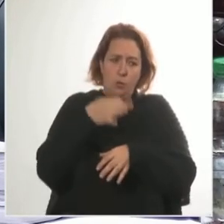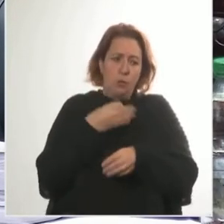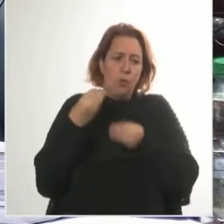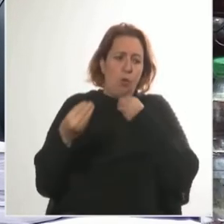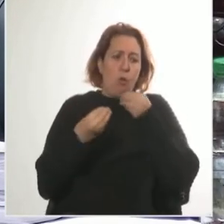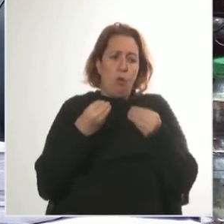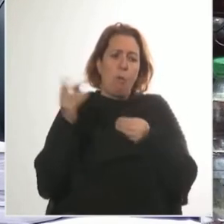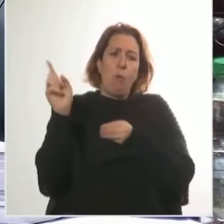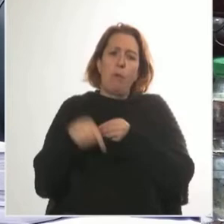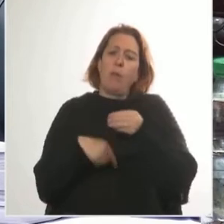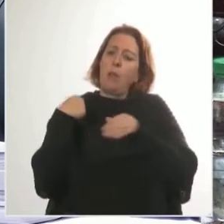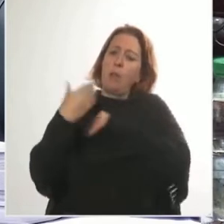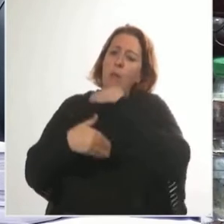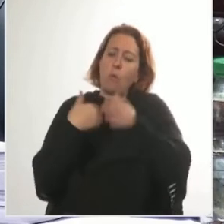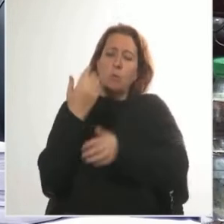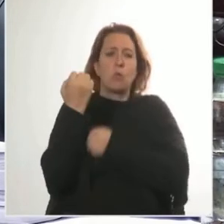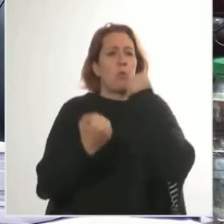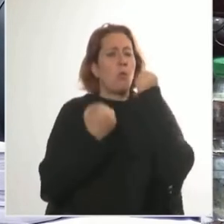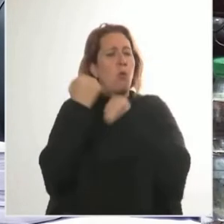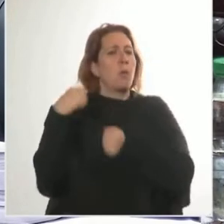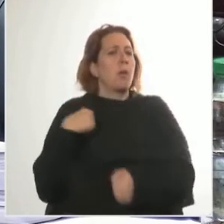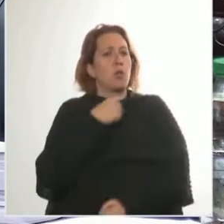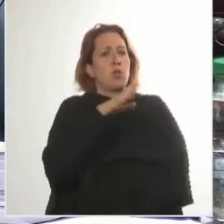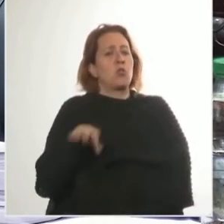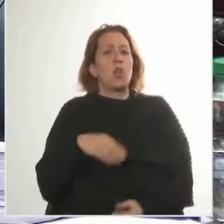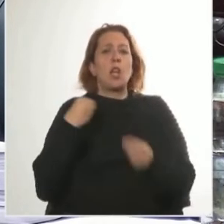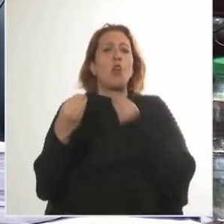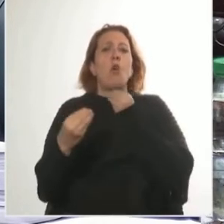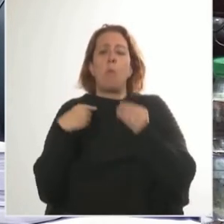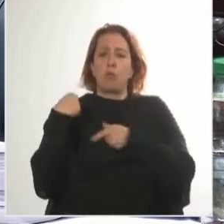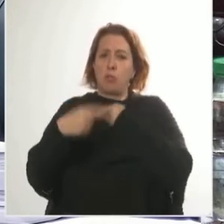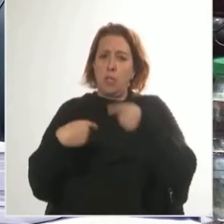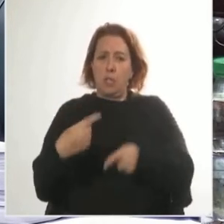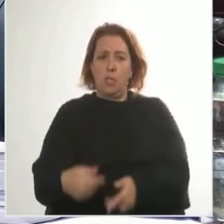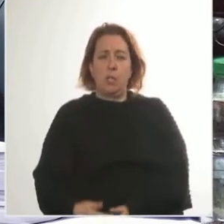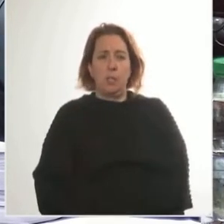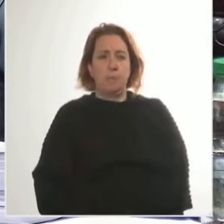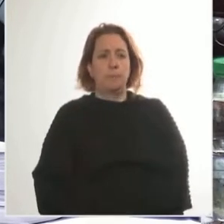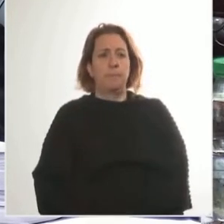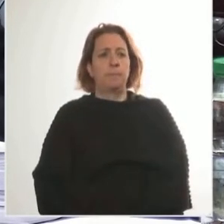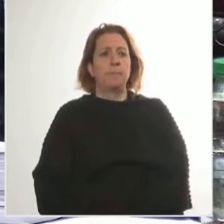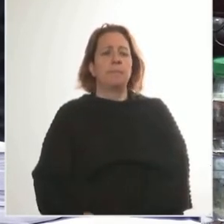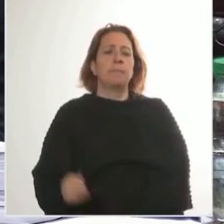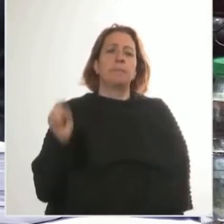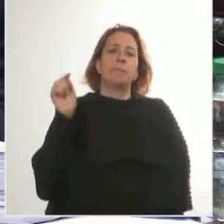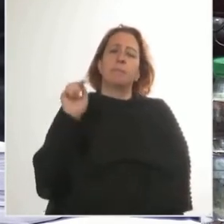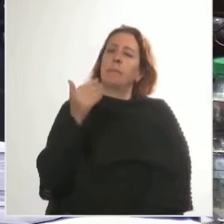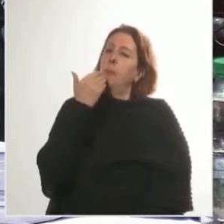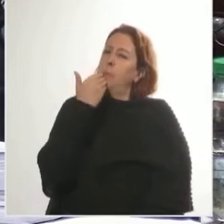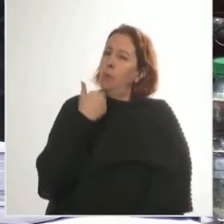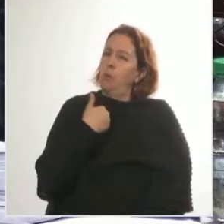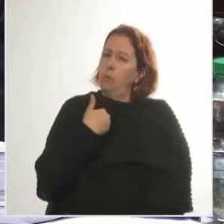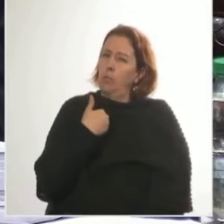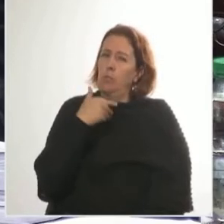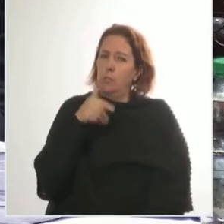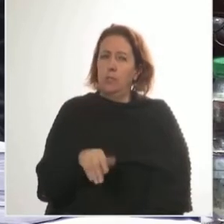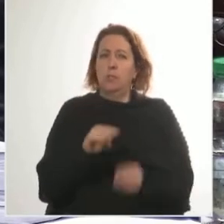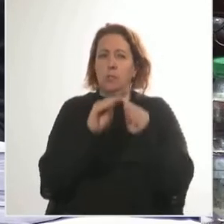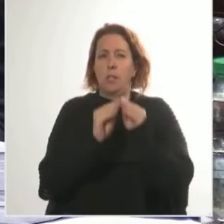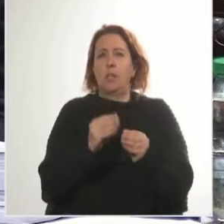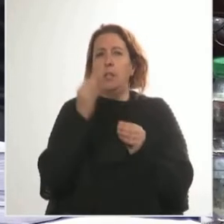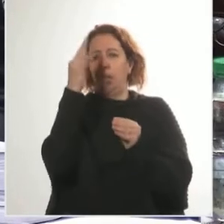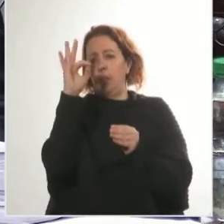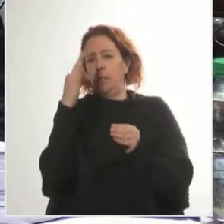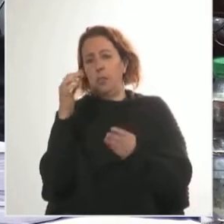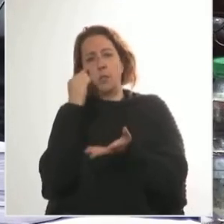cómo viene la evolución económica y social y cómo va a seguir viniendo. Entonces uno ahí se tiene que preguntar, bueno, esta rendición de cuentas